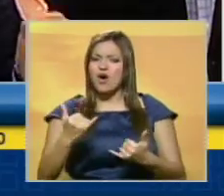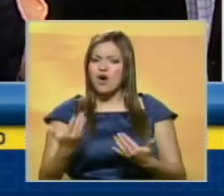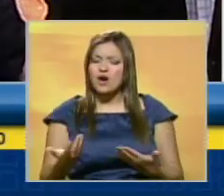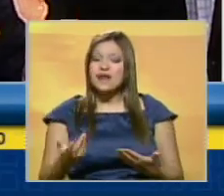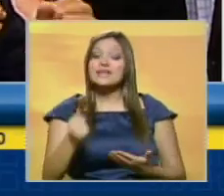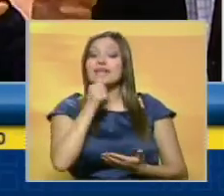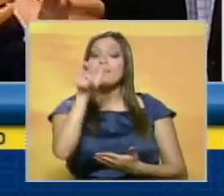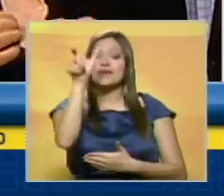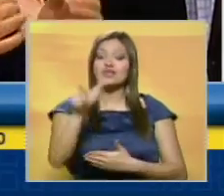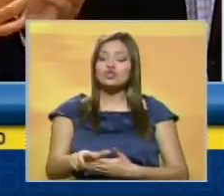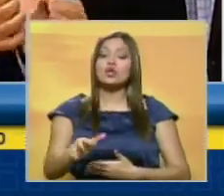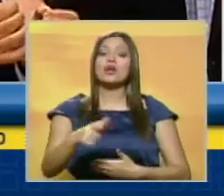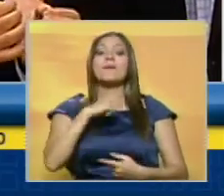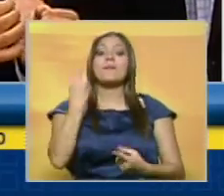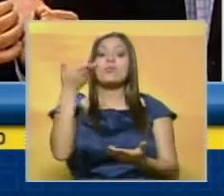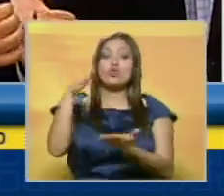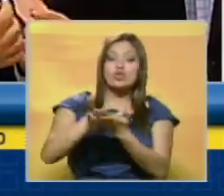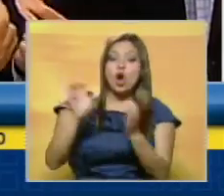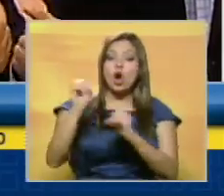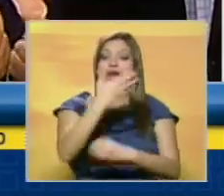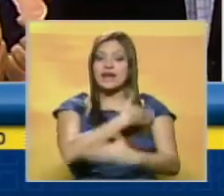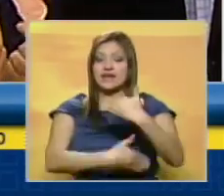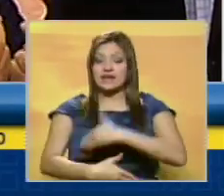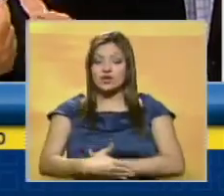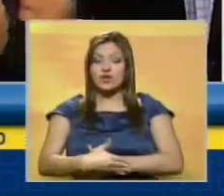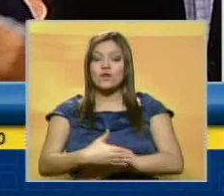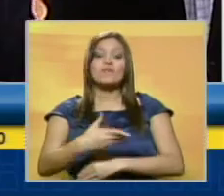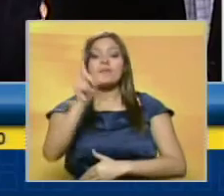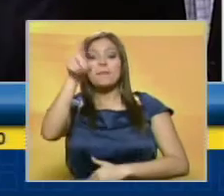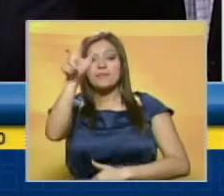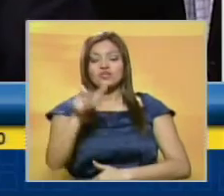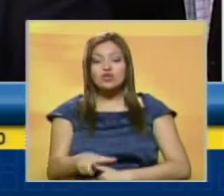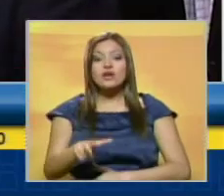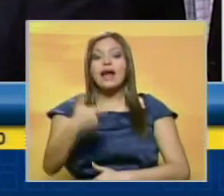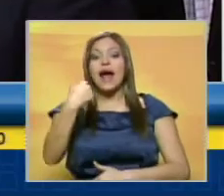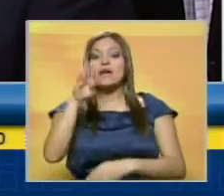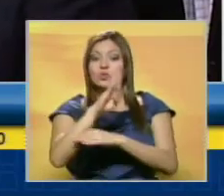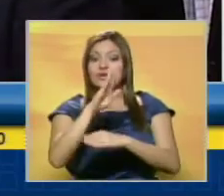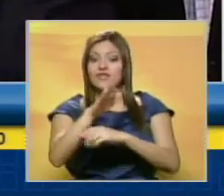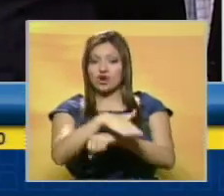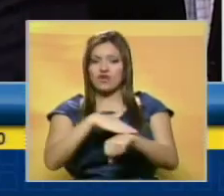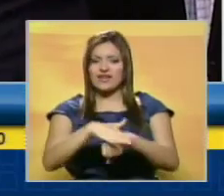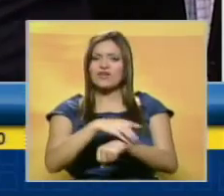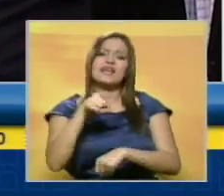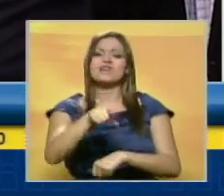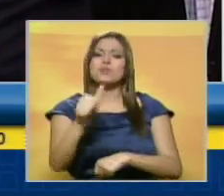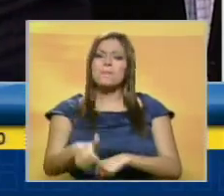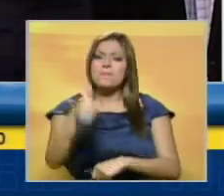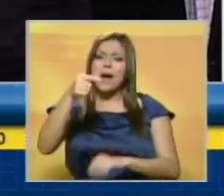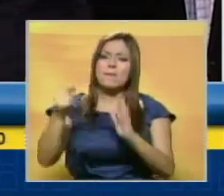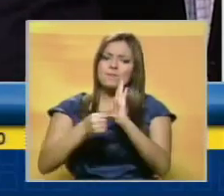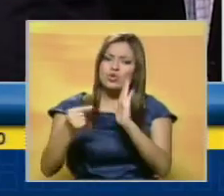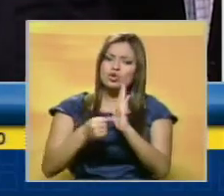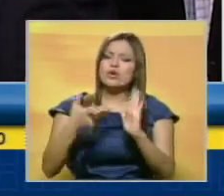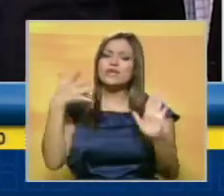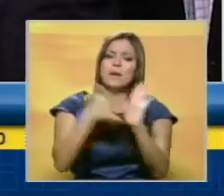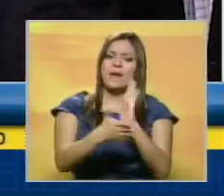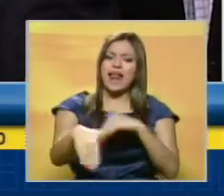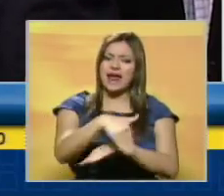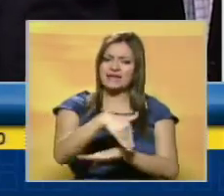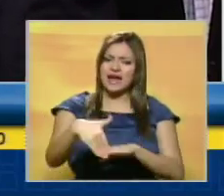de víctimas, de muertos y de heridos en la gente que está bajo custodia del Estado sea mayor que lo que ocurre en la